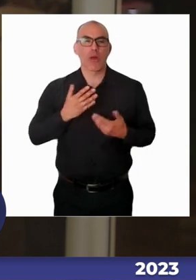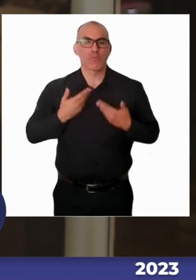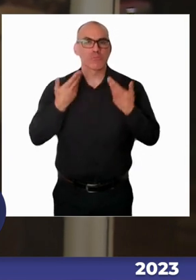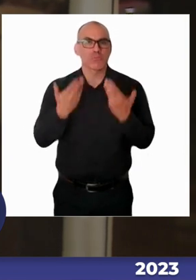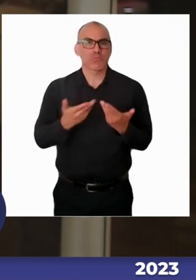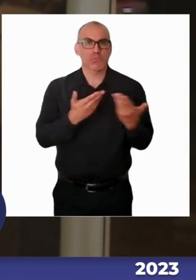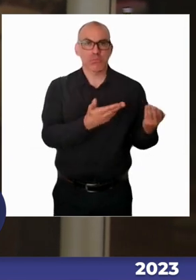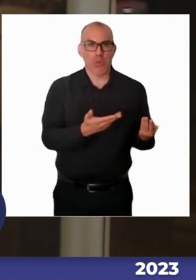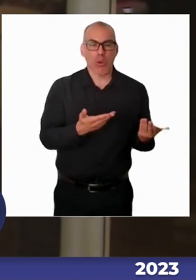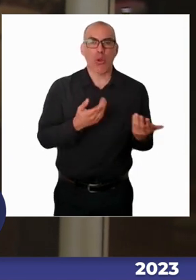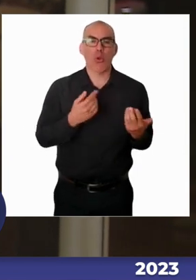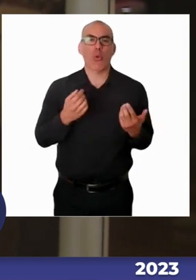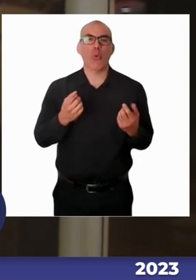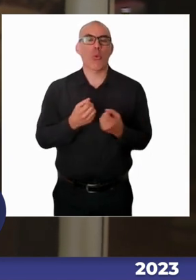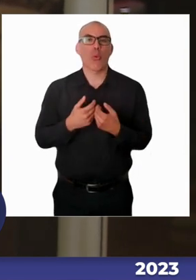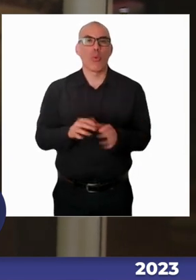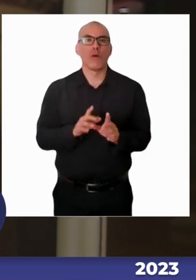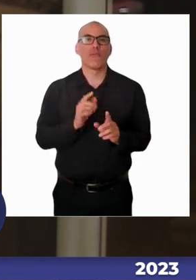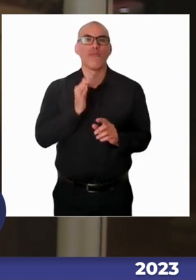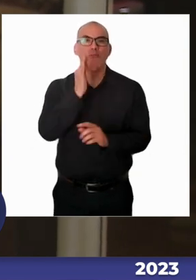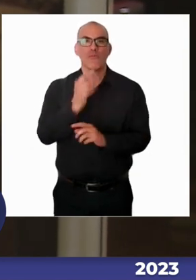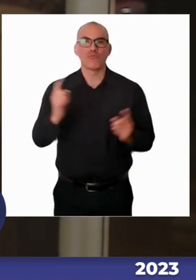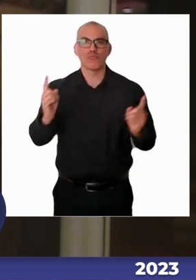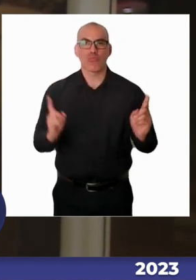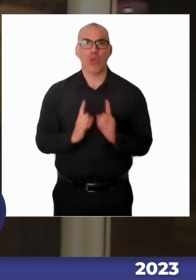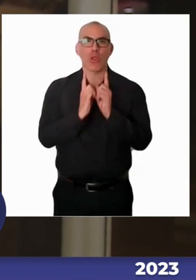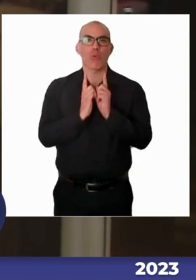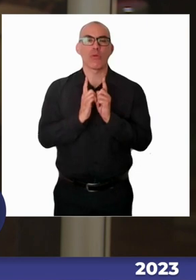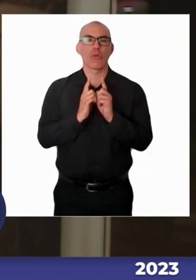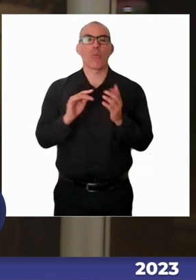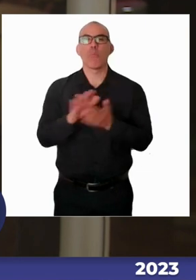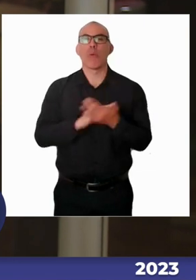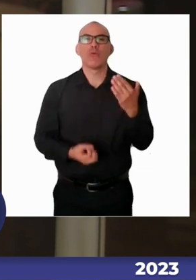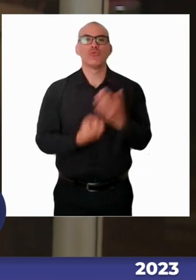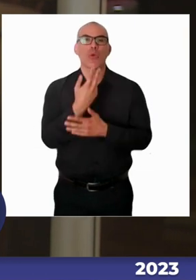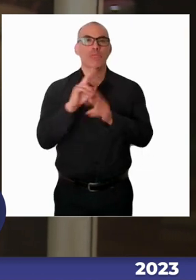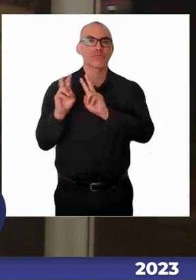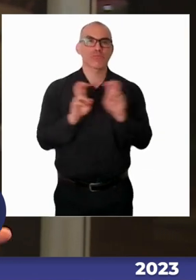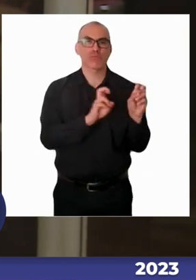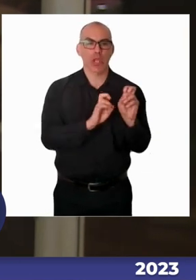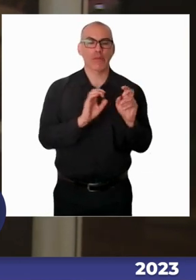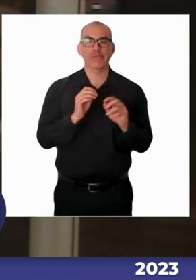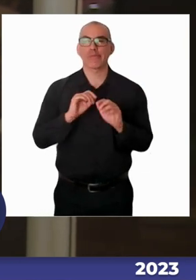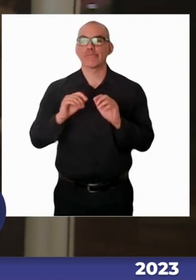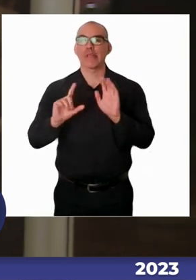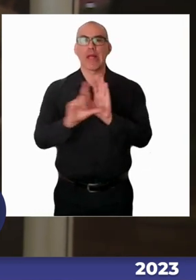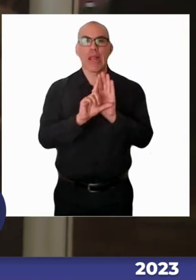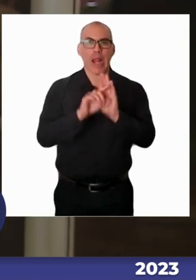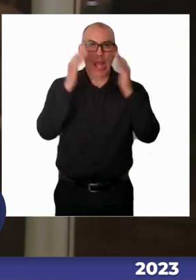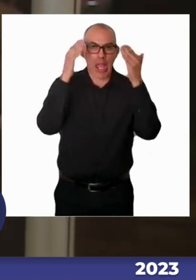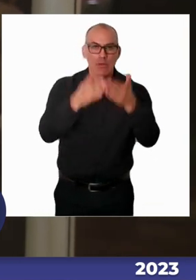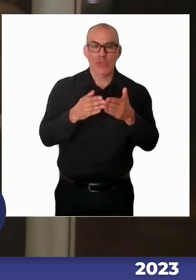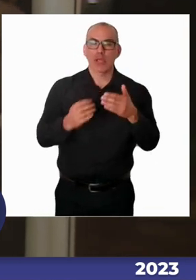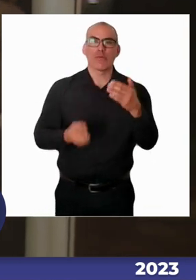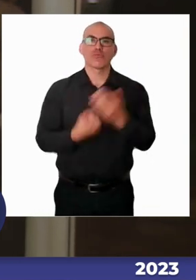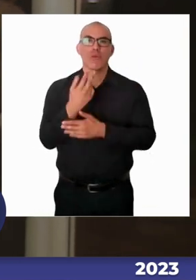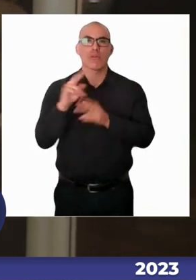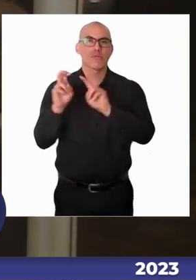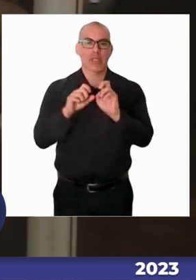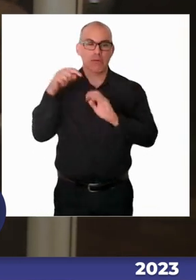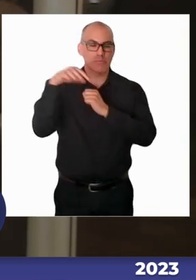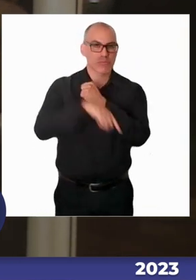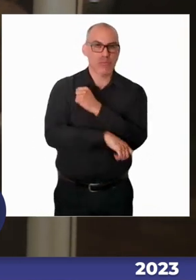Yo creo que aparecen temas, hablar o profundizar sobre la ley de autismo, yo creo que también es necesario.